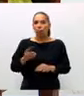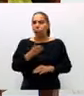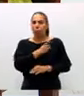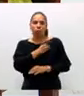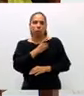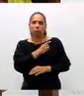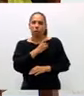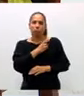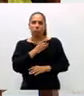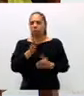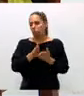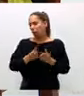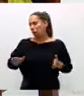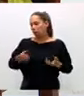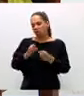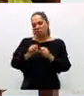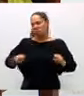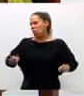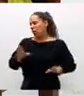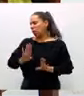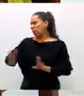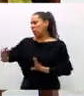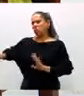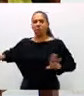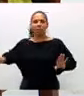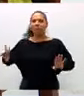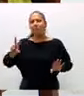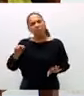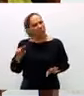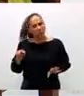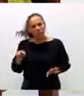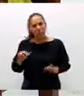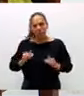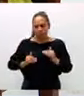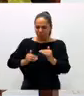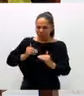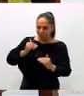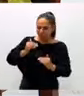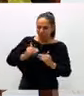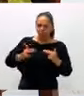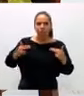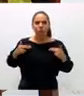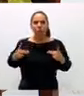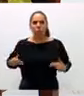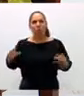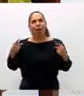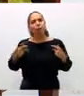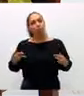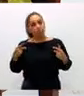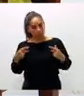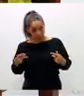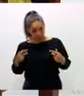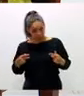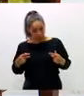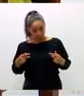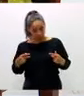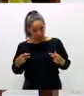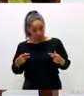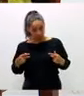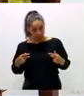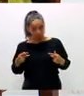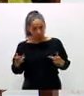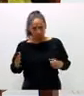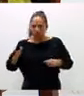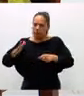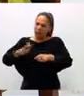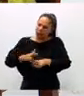víctimas y victimarios, sino de un proceso humano en el que están involucrados muchos elementos